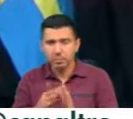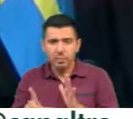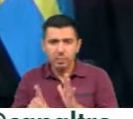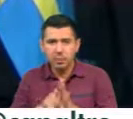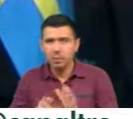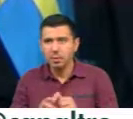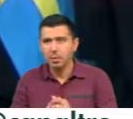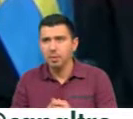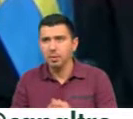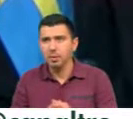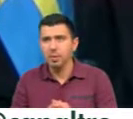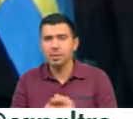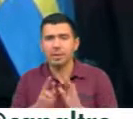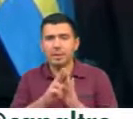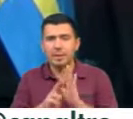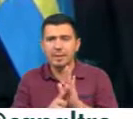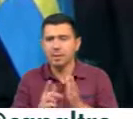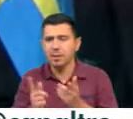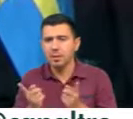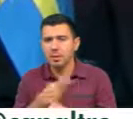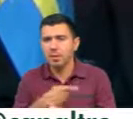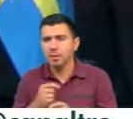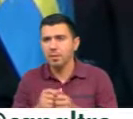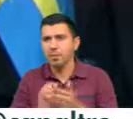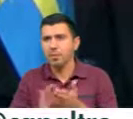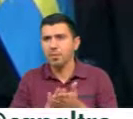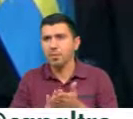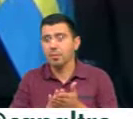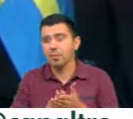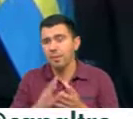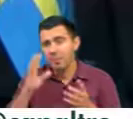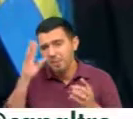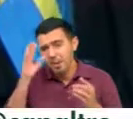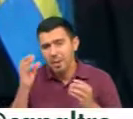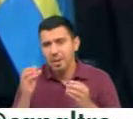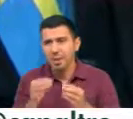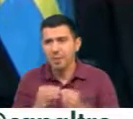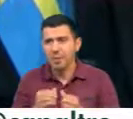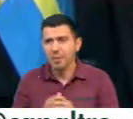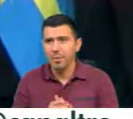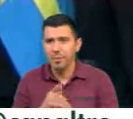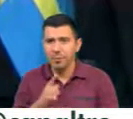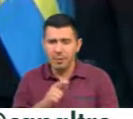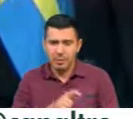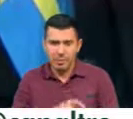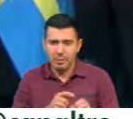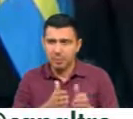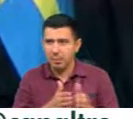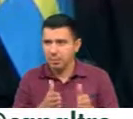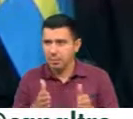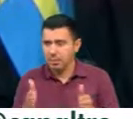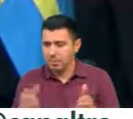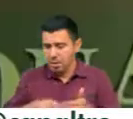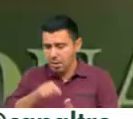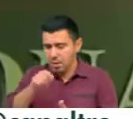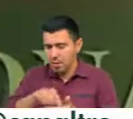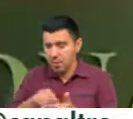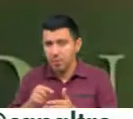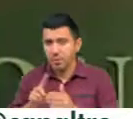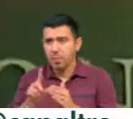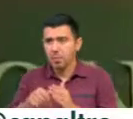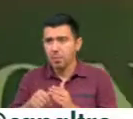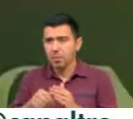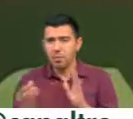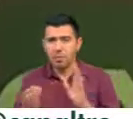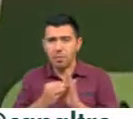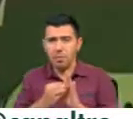e incluso reformas constitucionales para implementar el acuerdo y acortar ese periodo entre la firma y la implementación así las